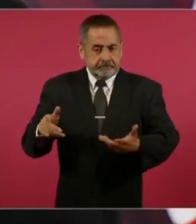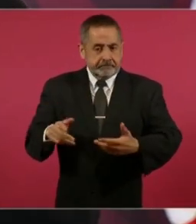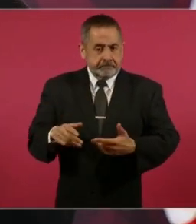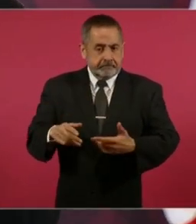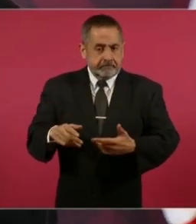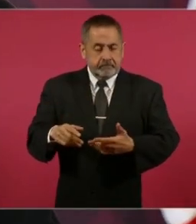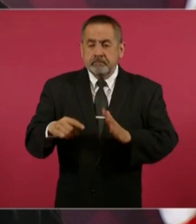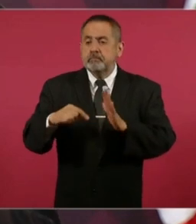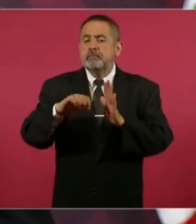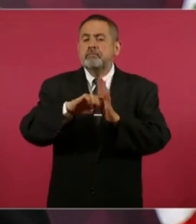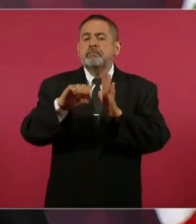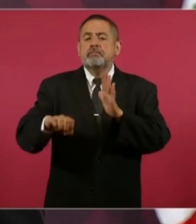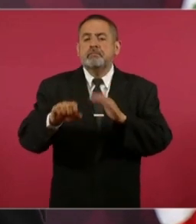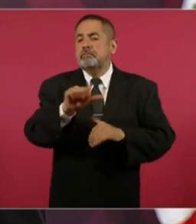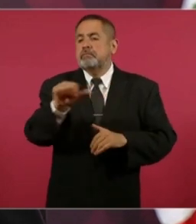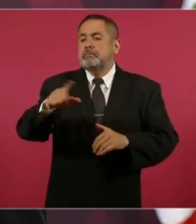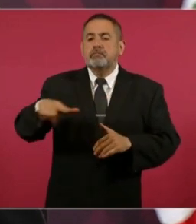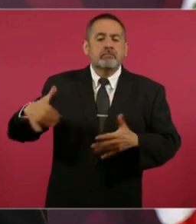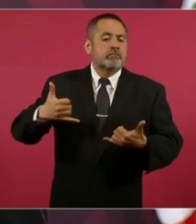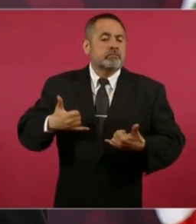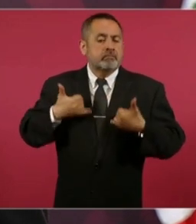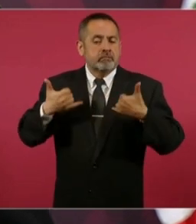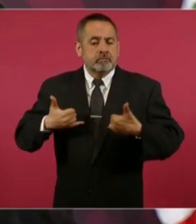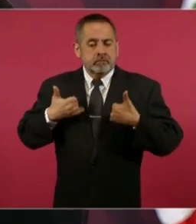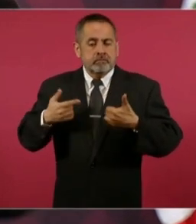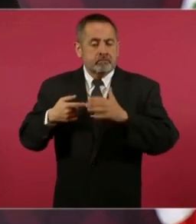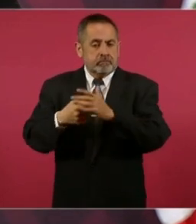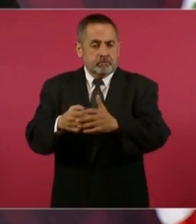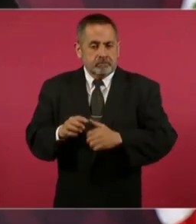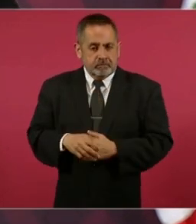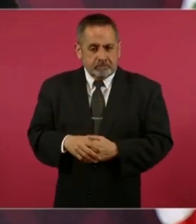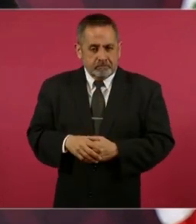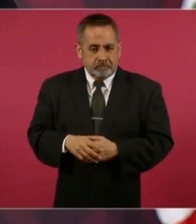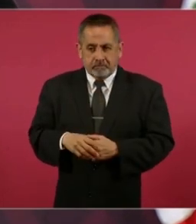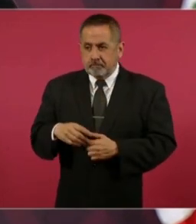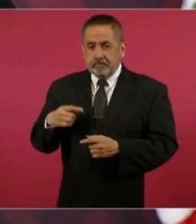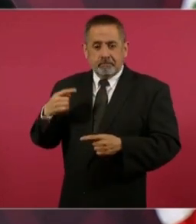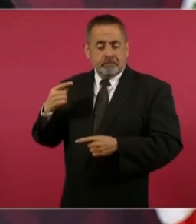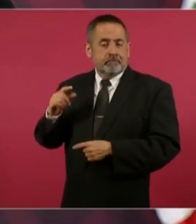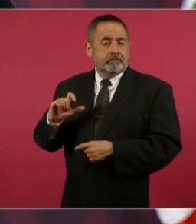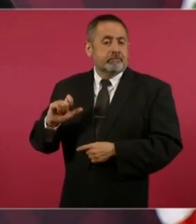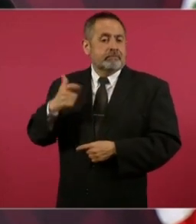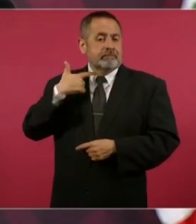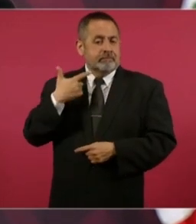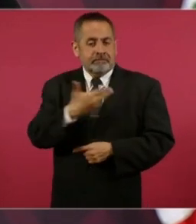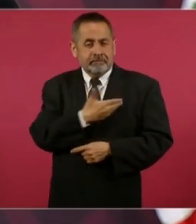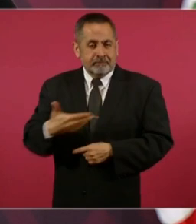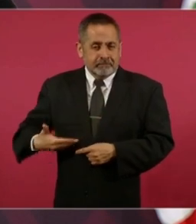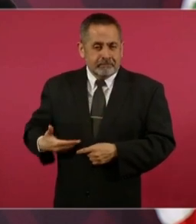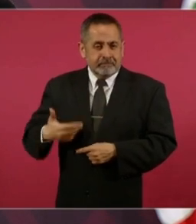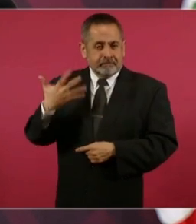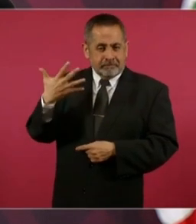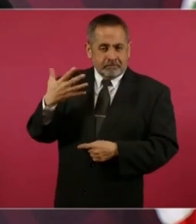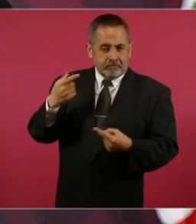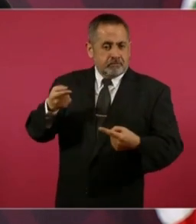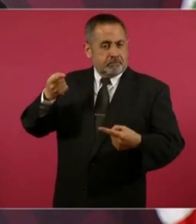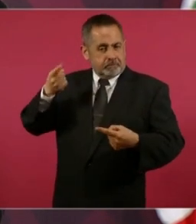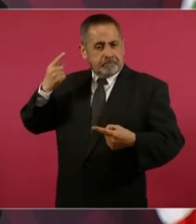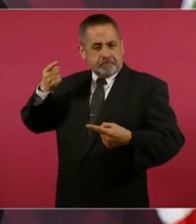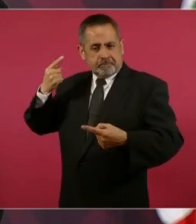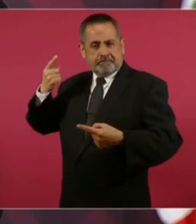ponía el ejemplo a los jóvenes en cinco sexenios del periodo